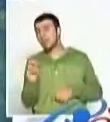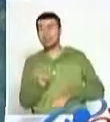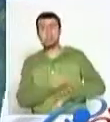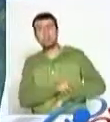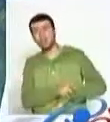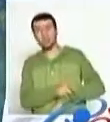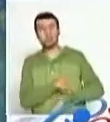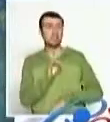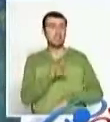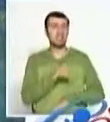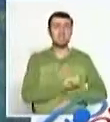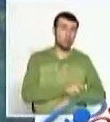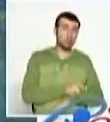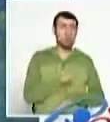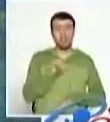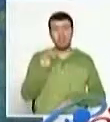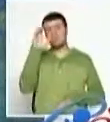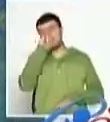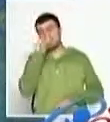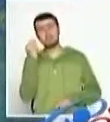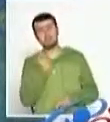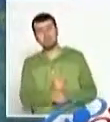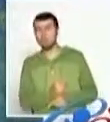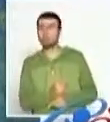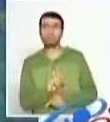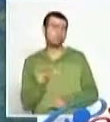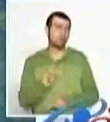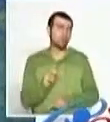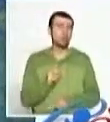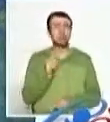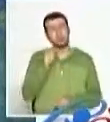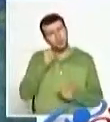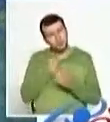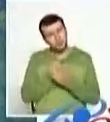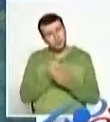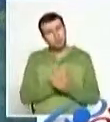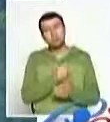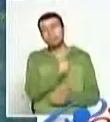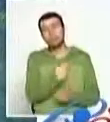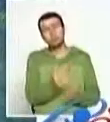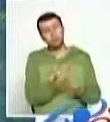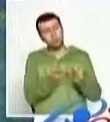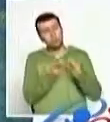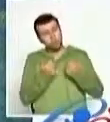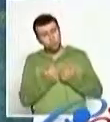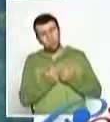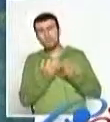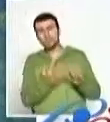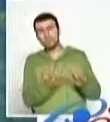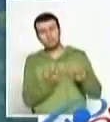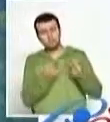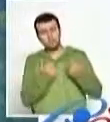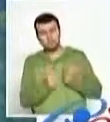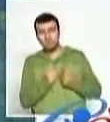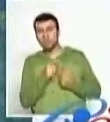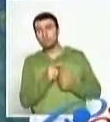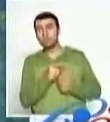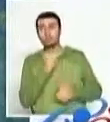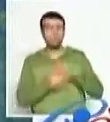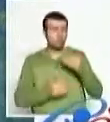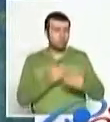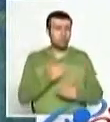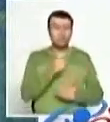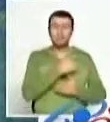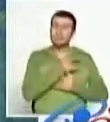15 minutos. Hay que dedicarle al paciente a que nos cuente cuál ha sido su proceso de salud,